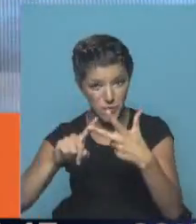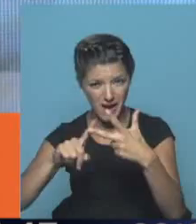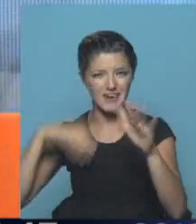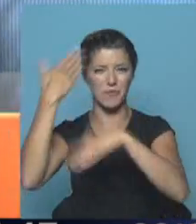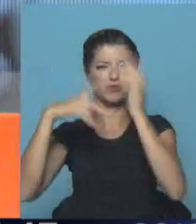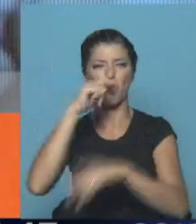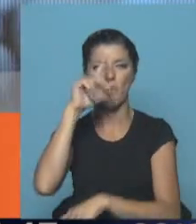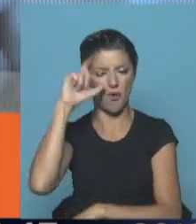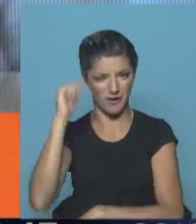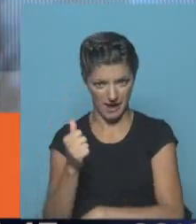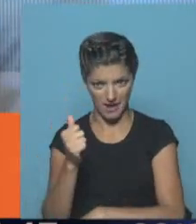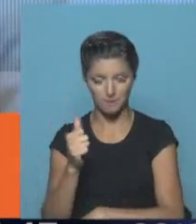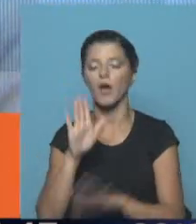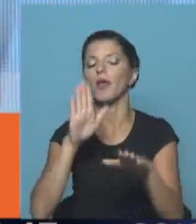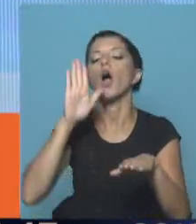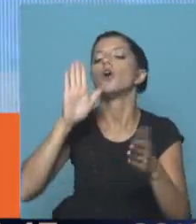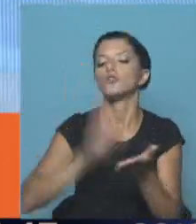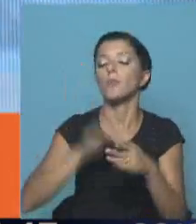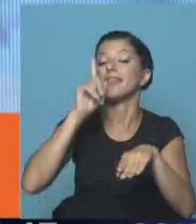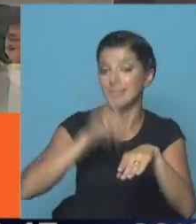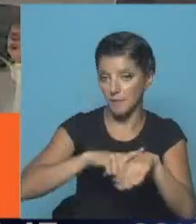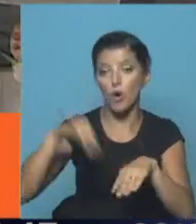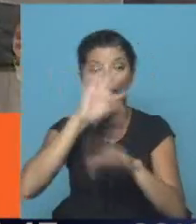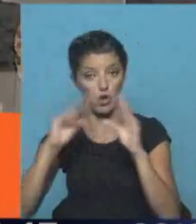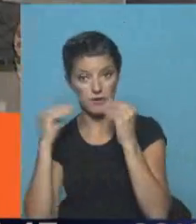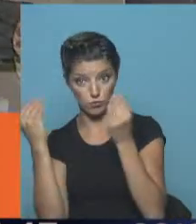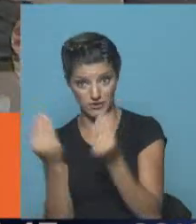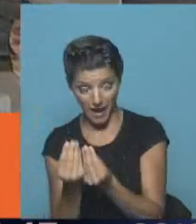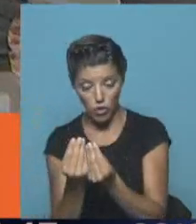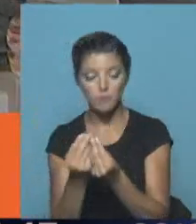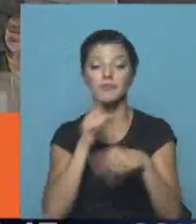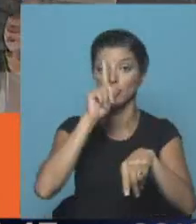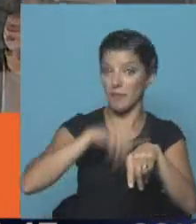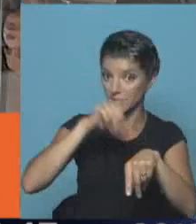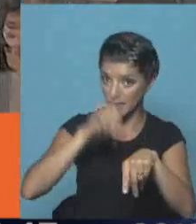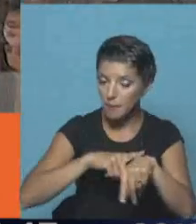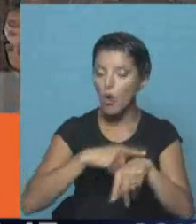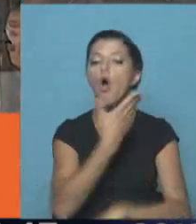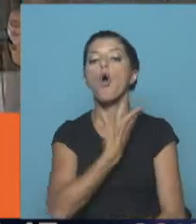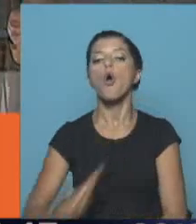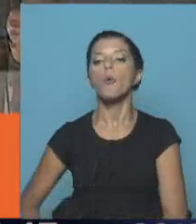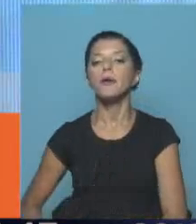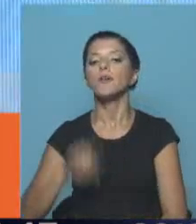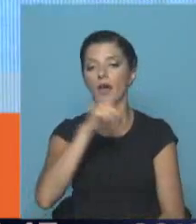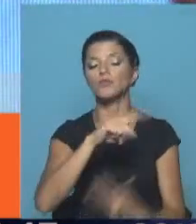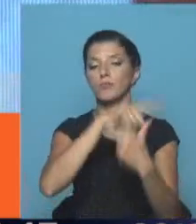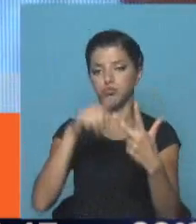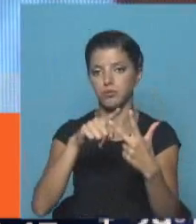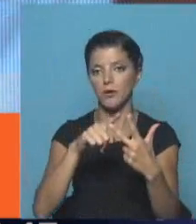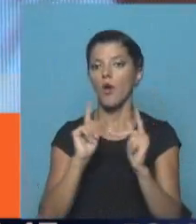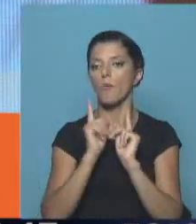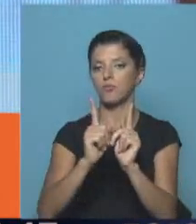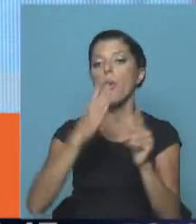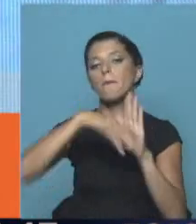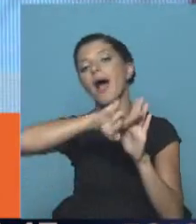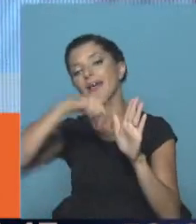de continuidad, no necesariamente de resultados, que es muy opinable, los gobiernos bolivarianos lograron mantenerse en el poder más tiempo que los gobiernos